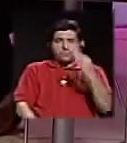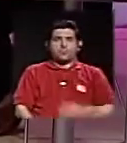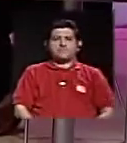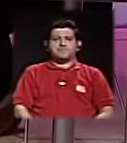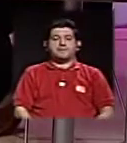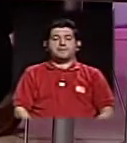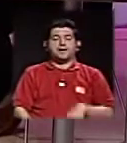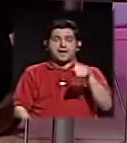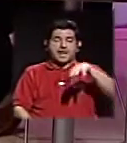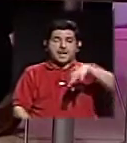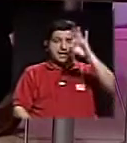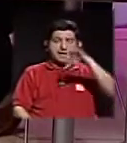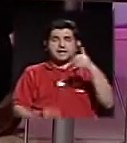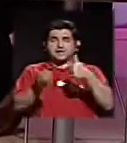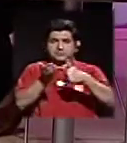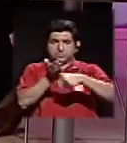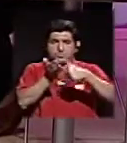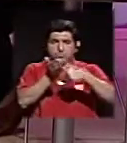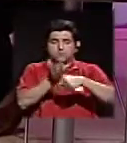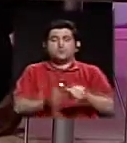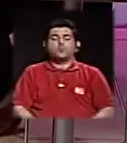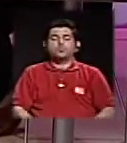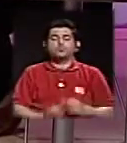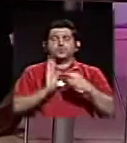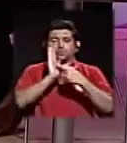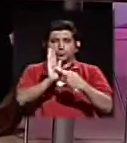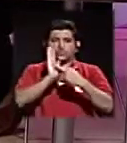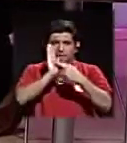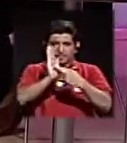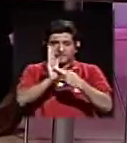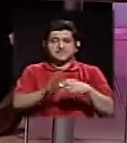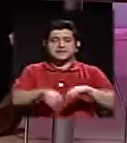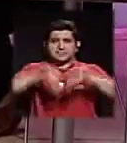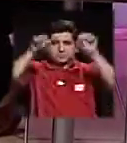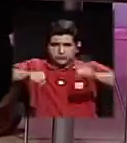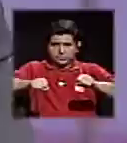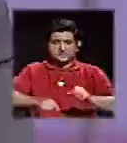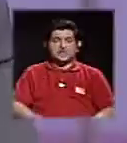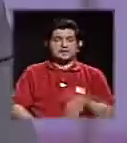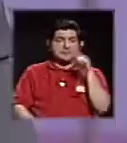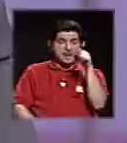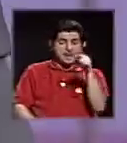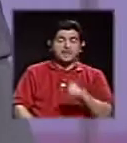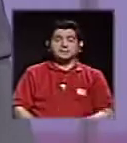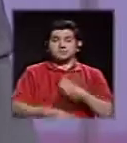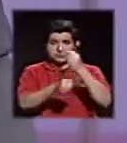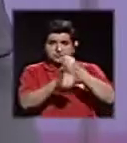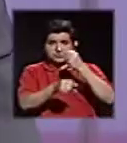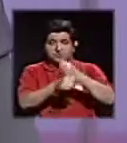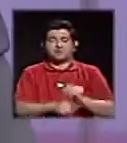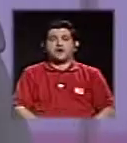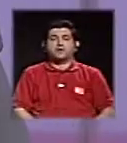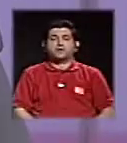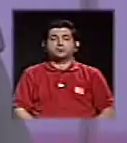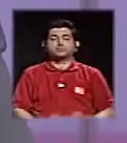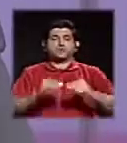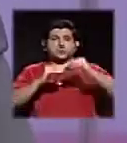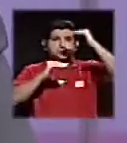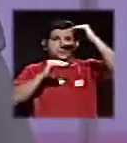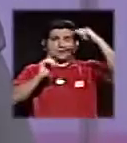cargos de elección popular que se eligen por el sistema de representación porque porque esos cargos se van asignando de mayor a menor